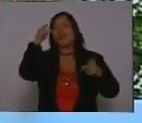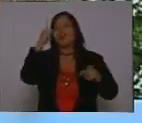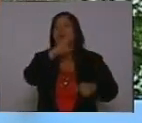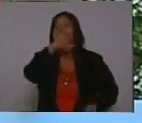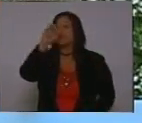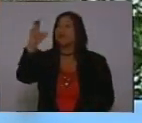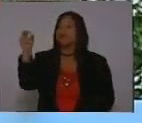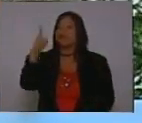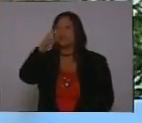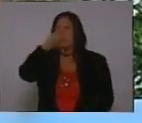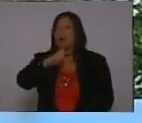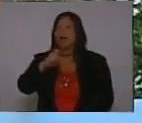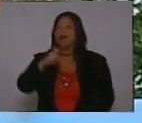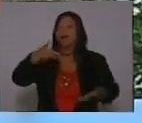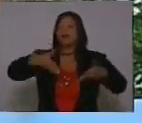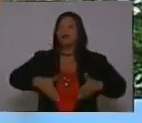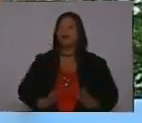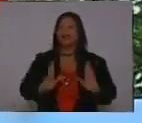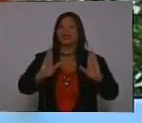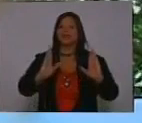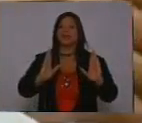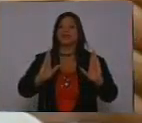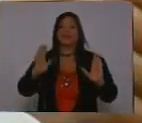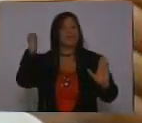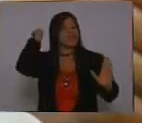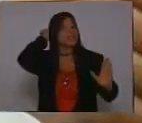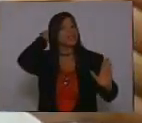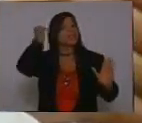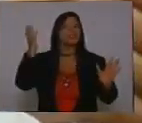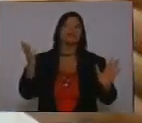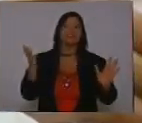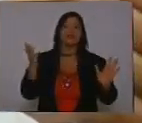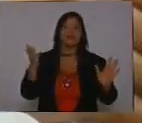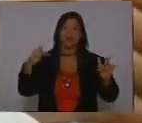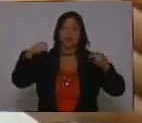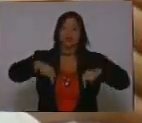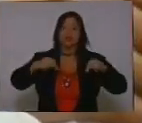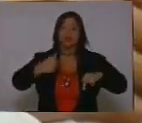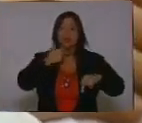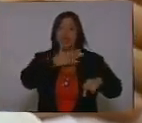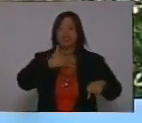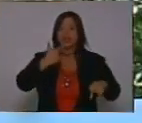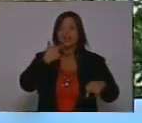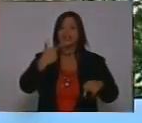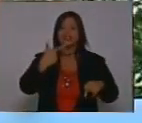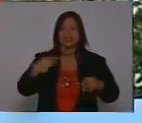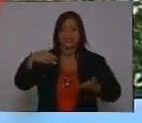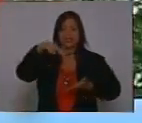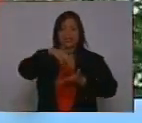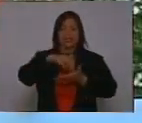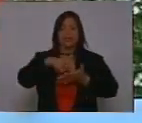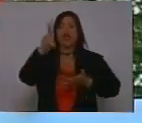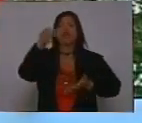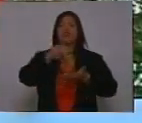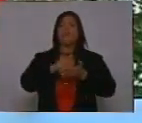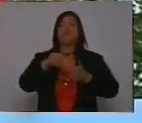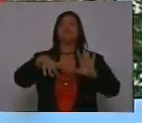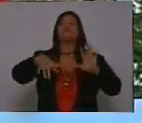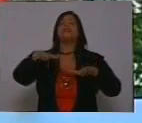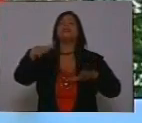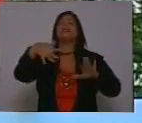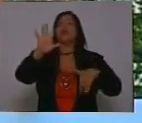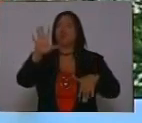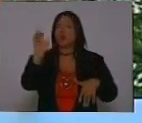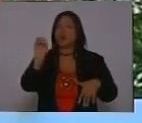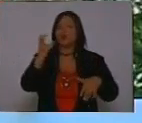300 años de ese natalicio. Y yo hoy le quiero decir, pero también me quiero parar en el 2050 y